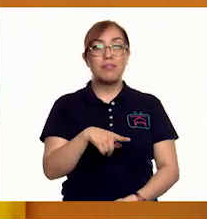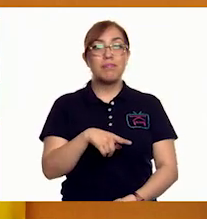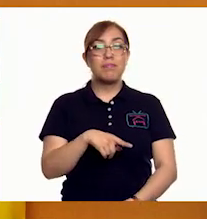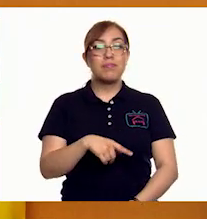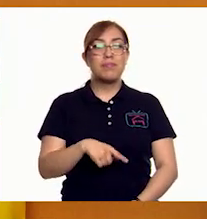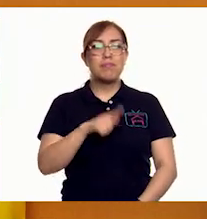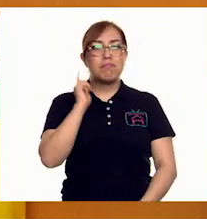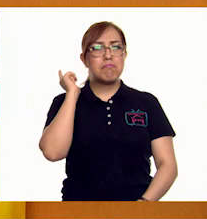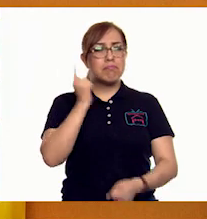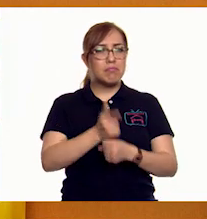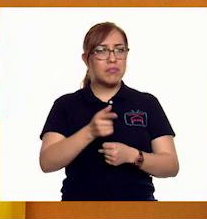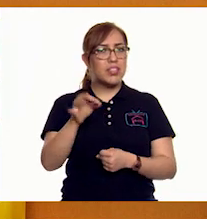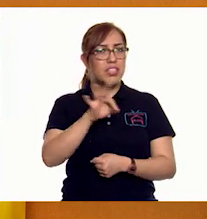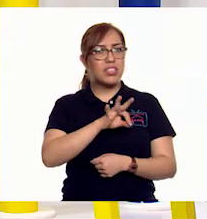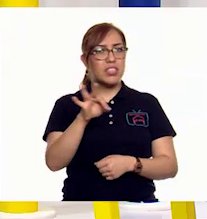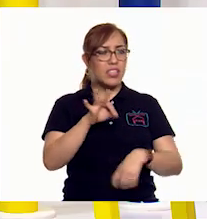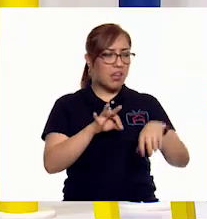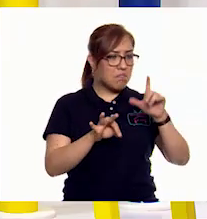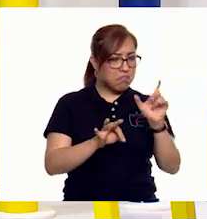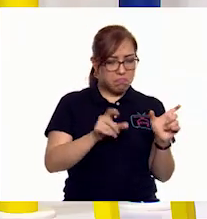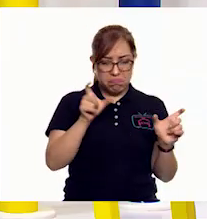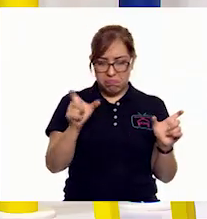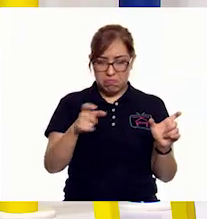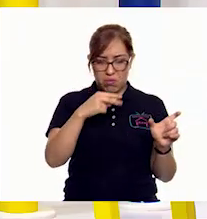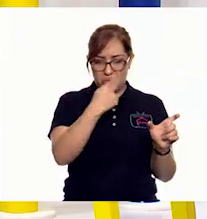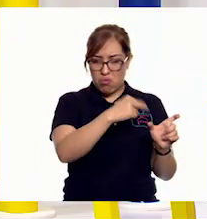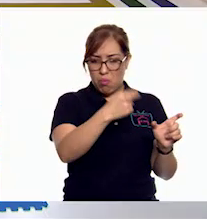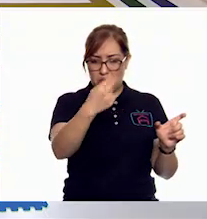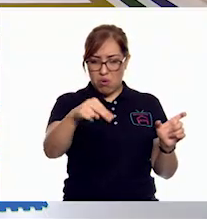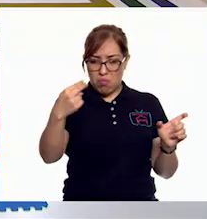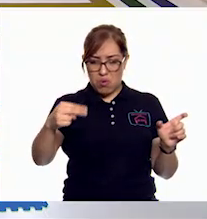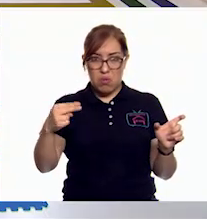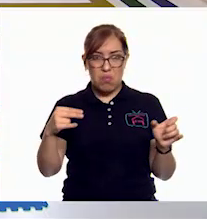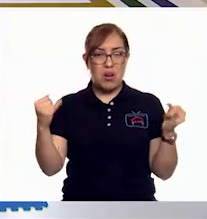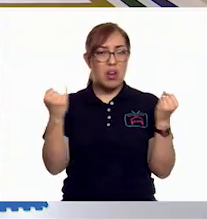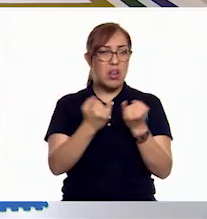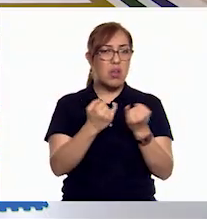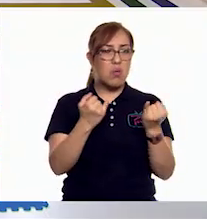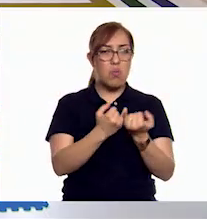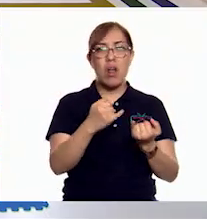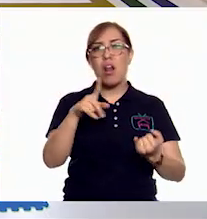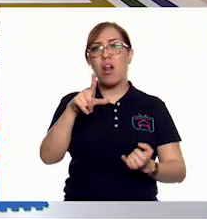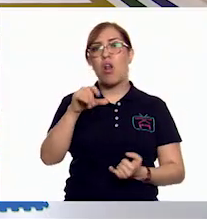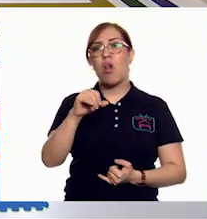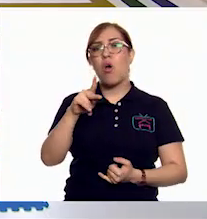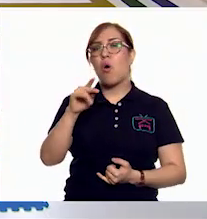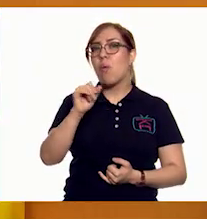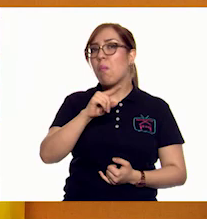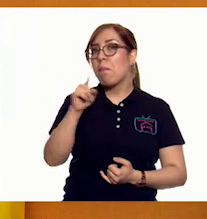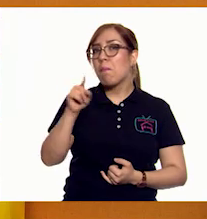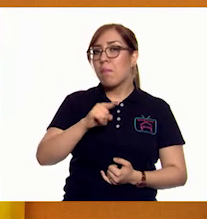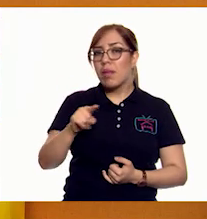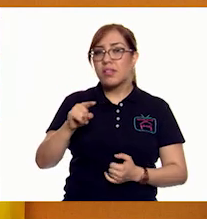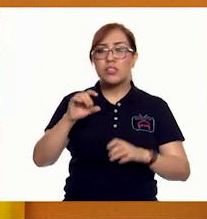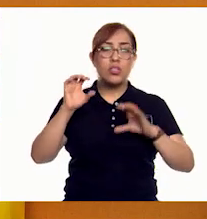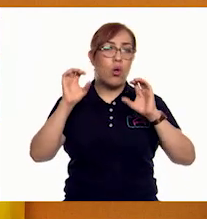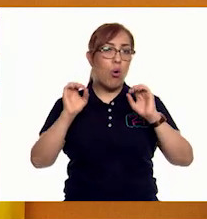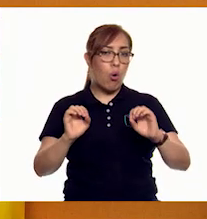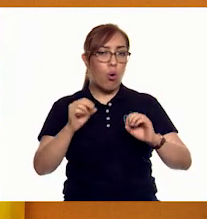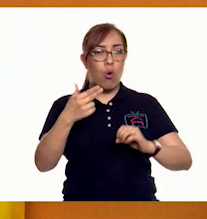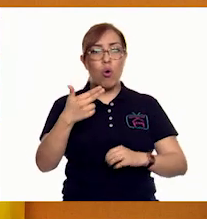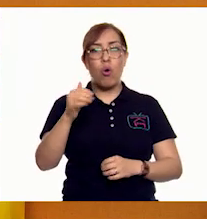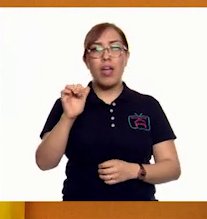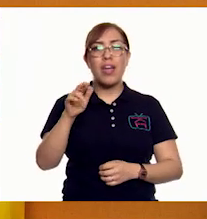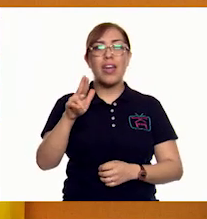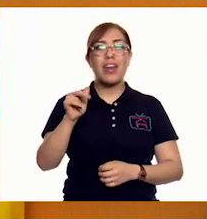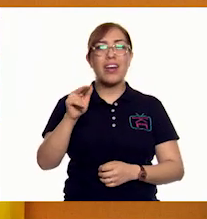a lo mejor del mismo apellido. Por ejemplo. Tal vez toda esta familia se apellida López. Así es. O Hernández, y de